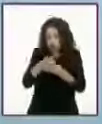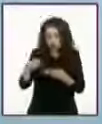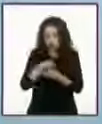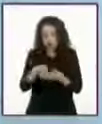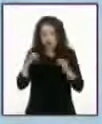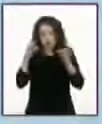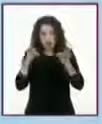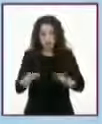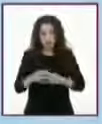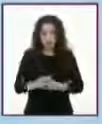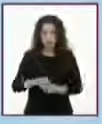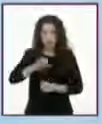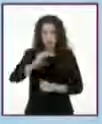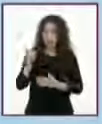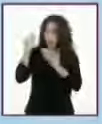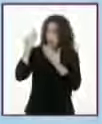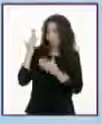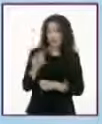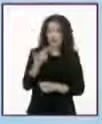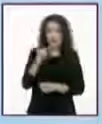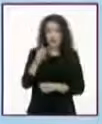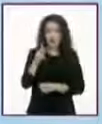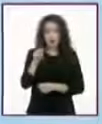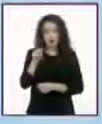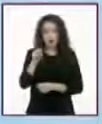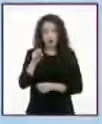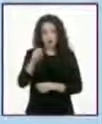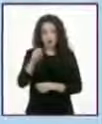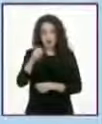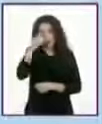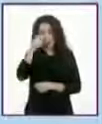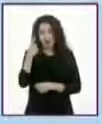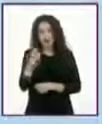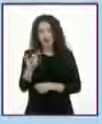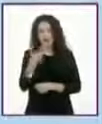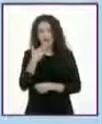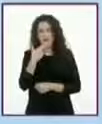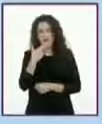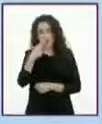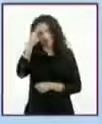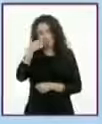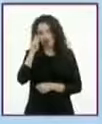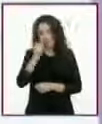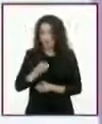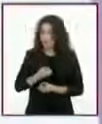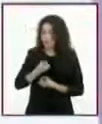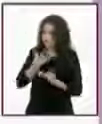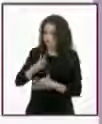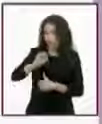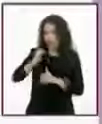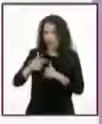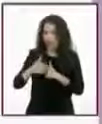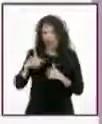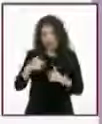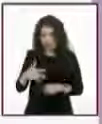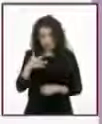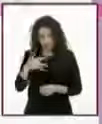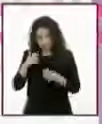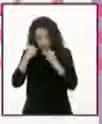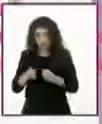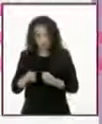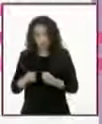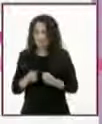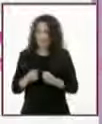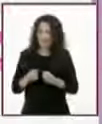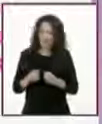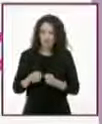Hipótesis. Este conector se utiliza para expresar un juicio del que no se tiene certeza absoluta. Quien escribe la